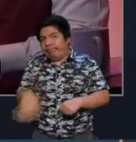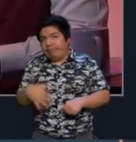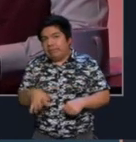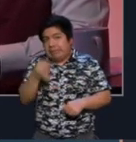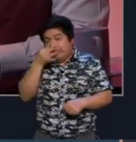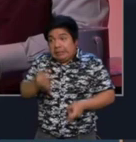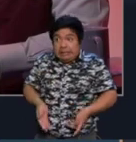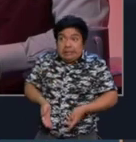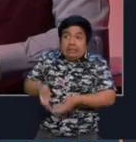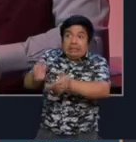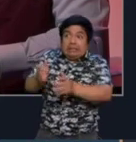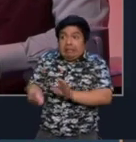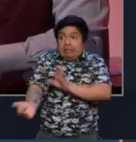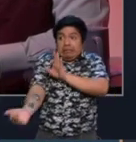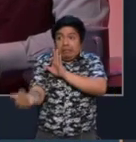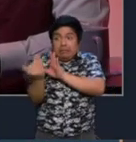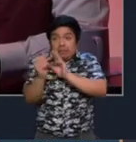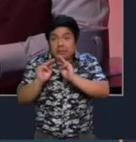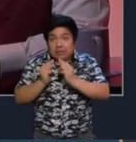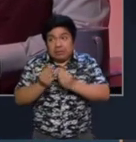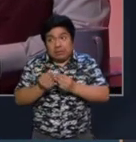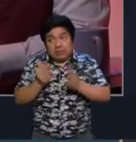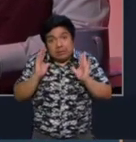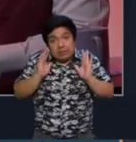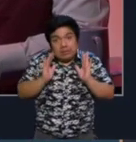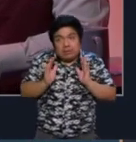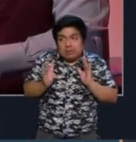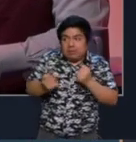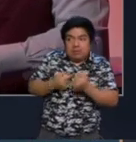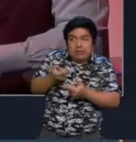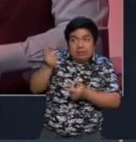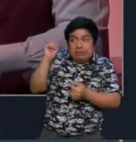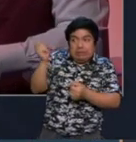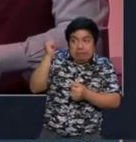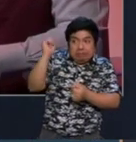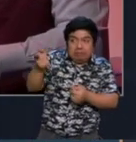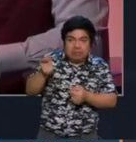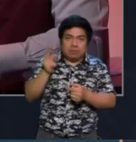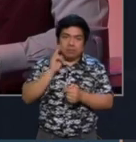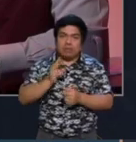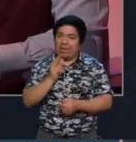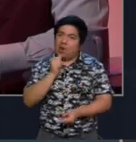están mandando a las calles a combatir el crimen pues, con resorteras, ¿no? Y